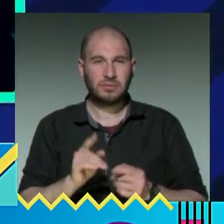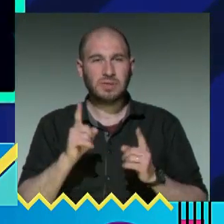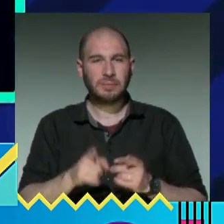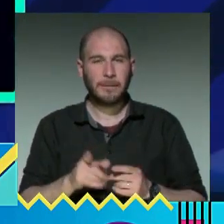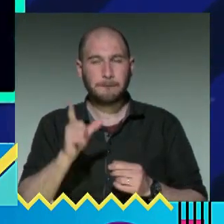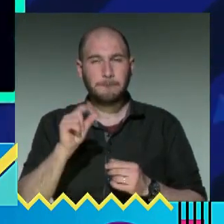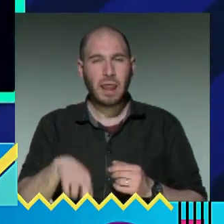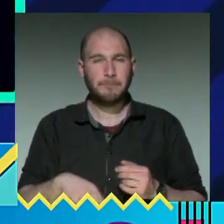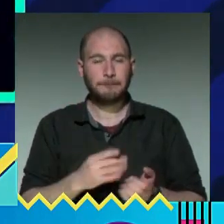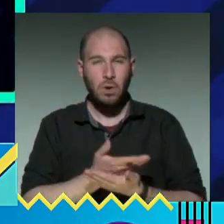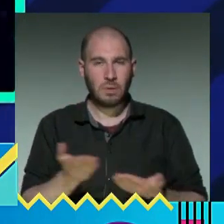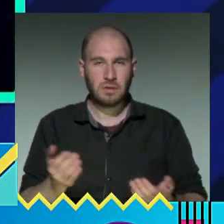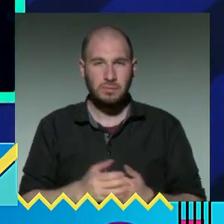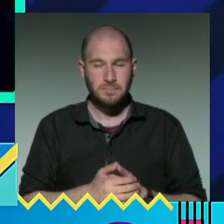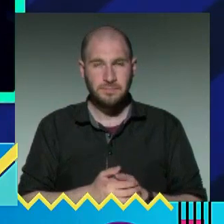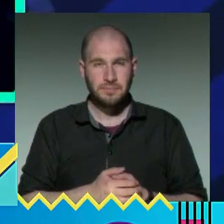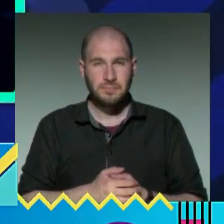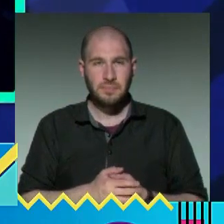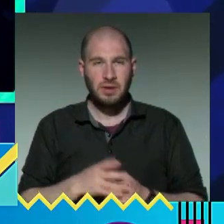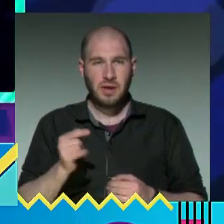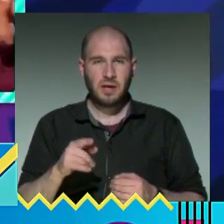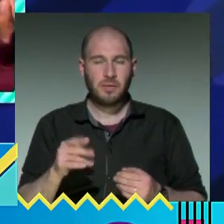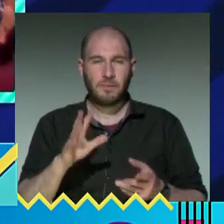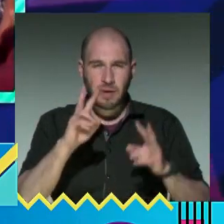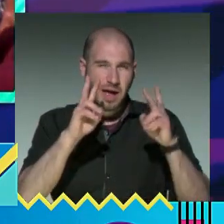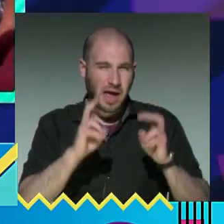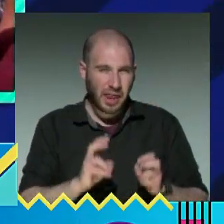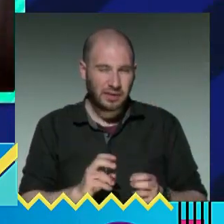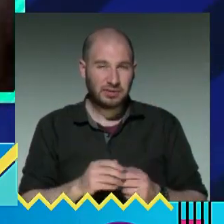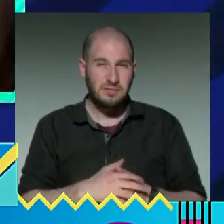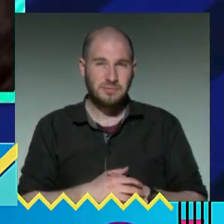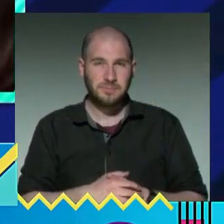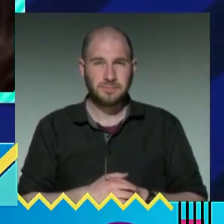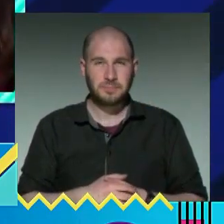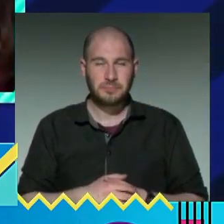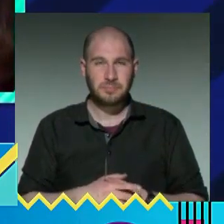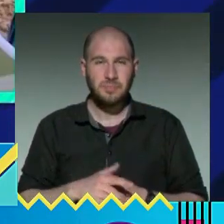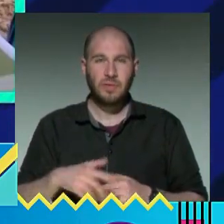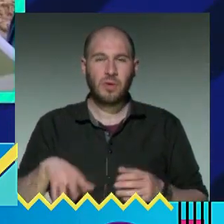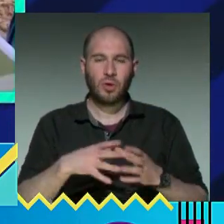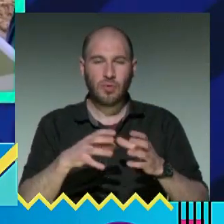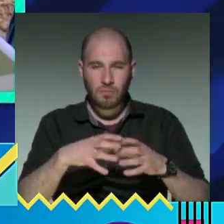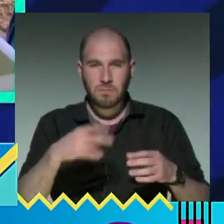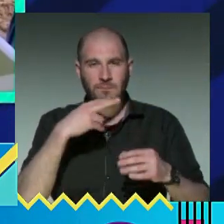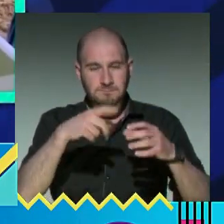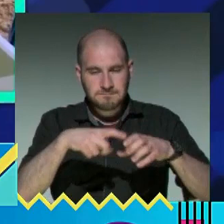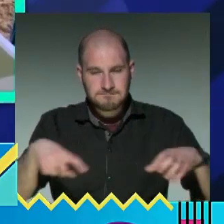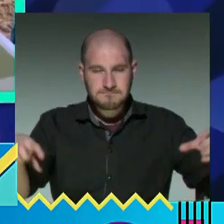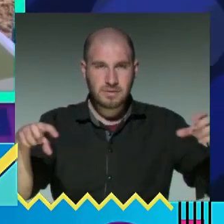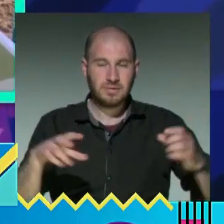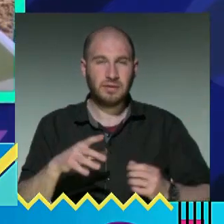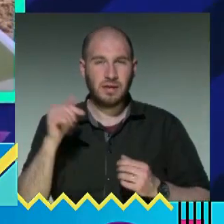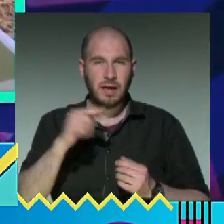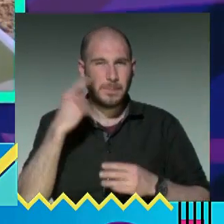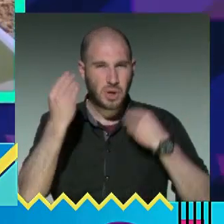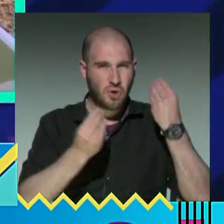propia política pública va a tomar como unidad de análisis, como objeto de análisis el cinturón verde. Así que es un tema